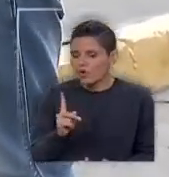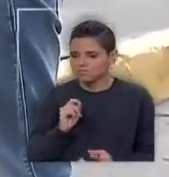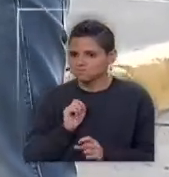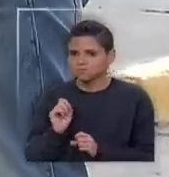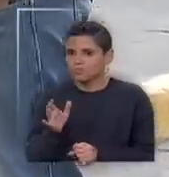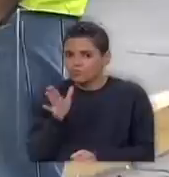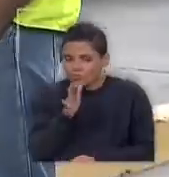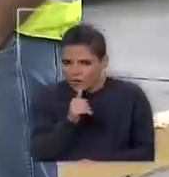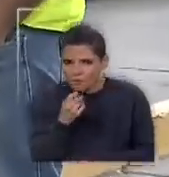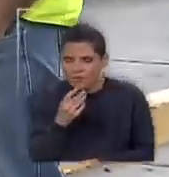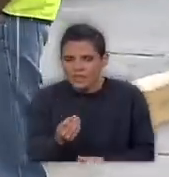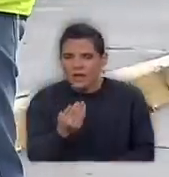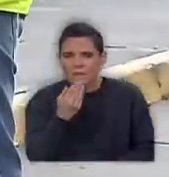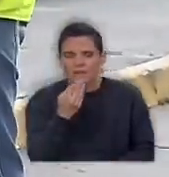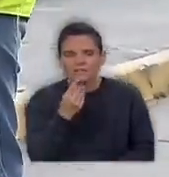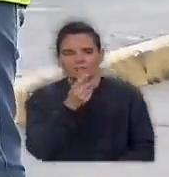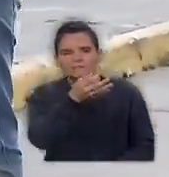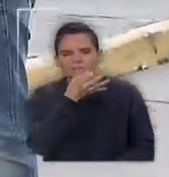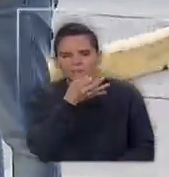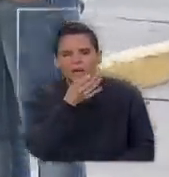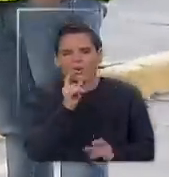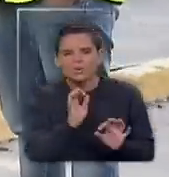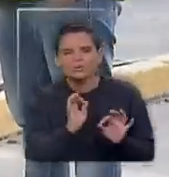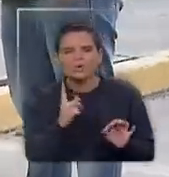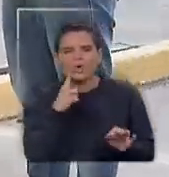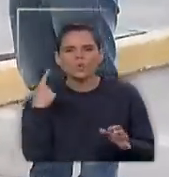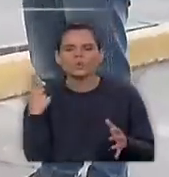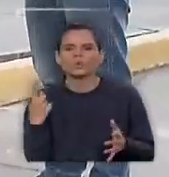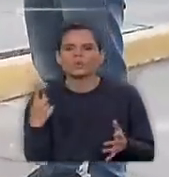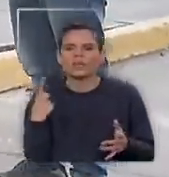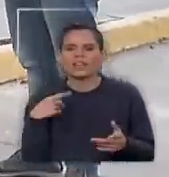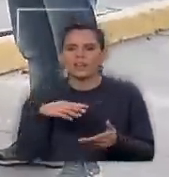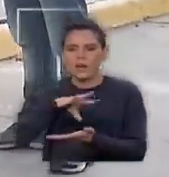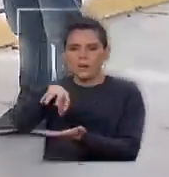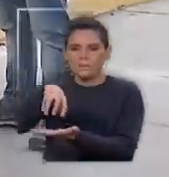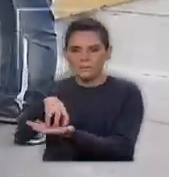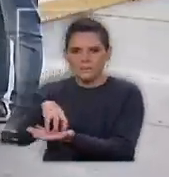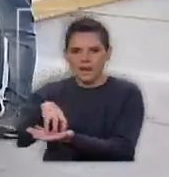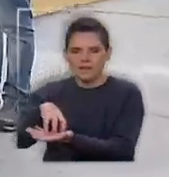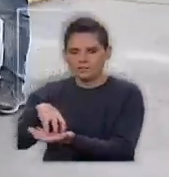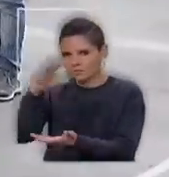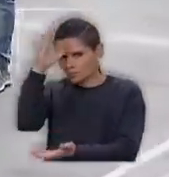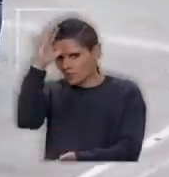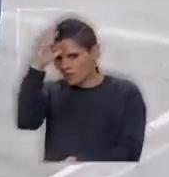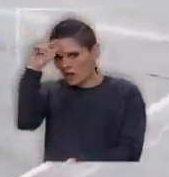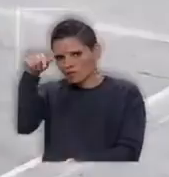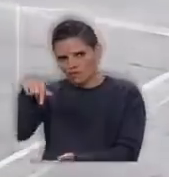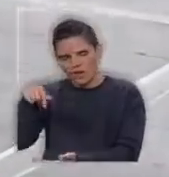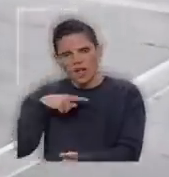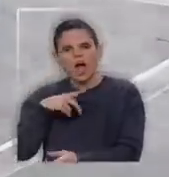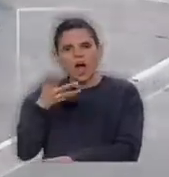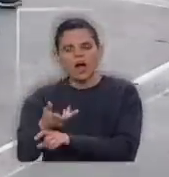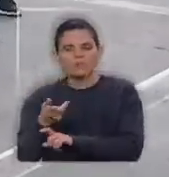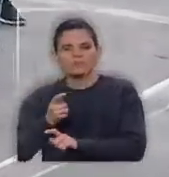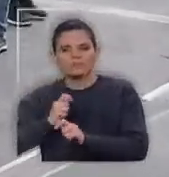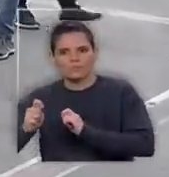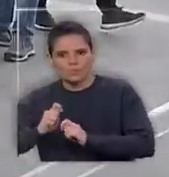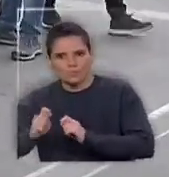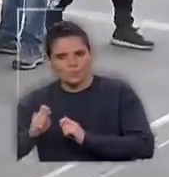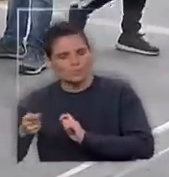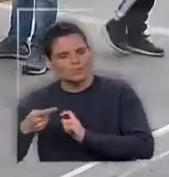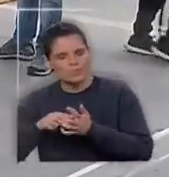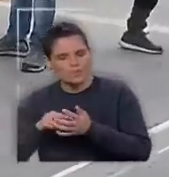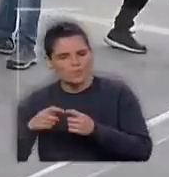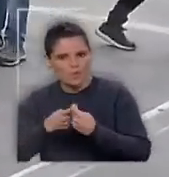nos comentaban también de un incidente que ocurrió acá cerca de la plaza de Puente Alto, al cual, la verdad, y ustedes lo saben, no es fácil desplazarse acá. Nos